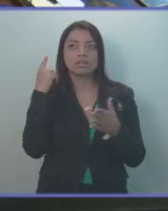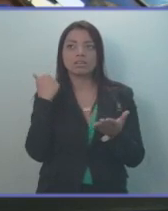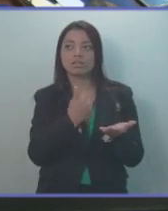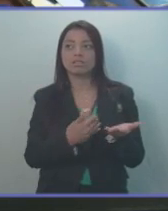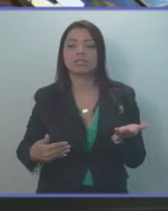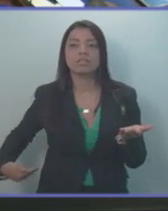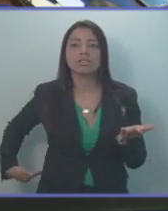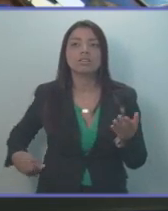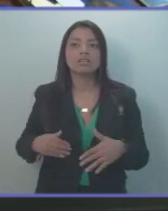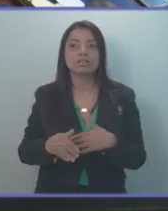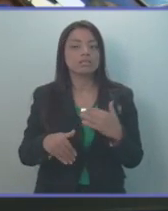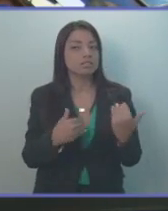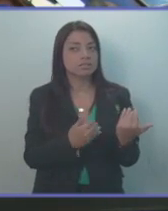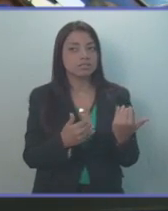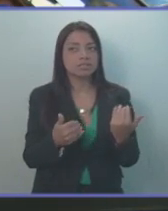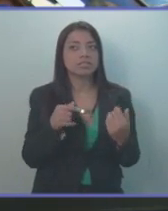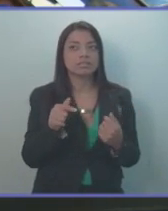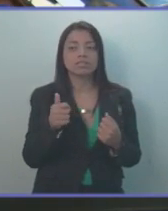presidente,